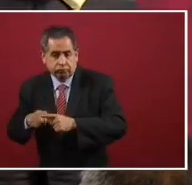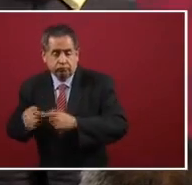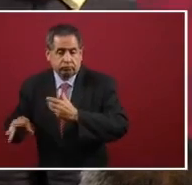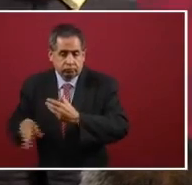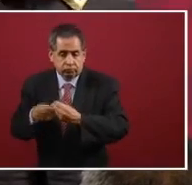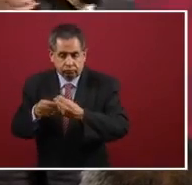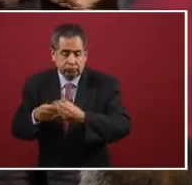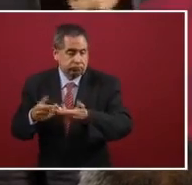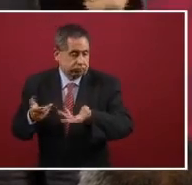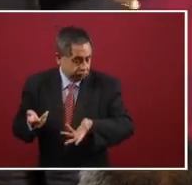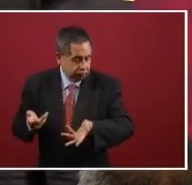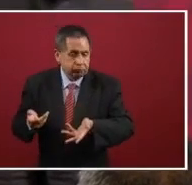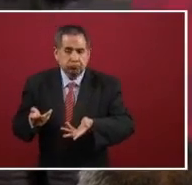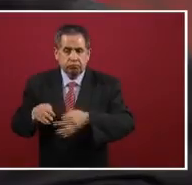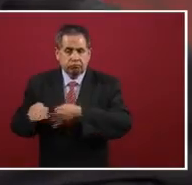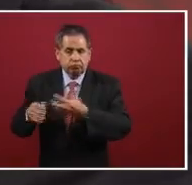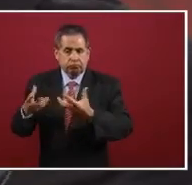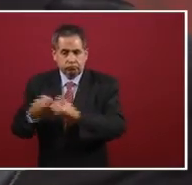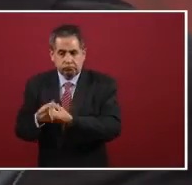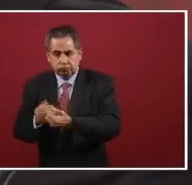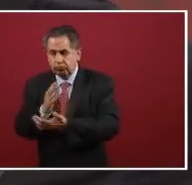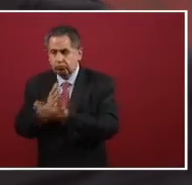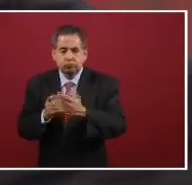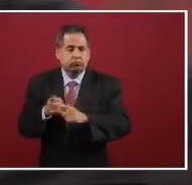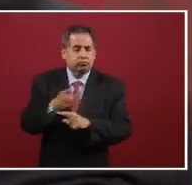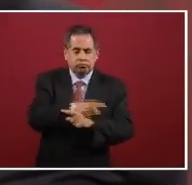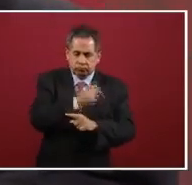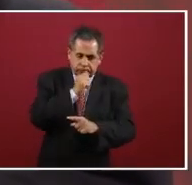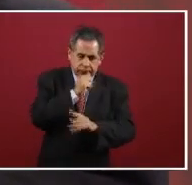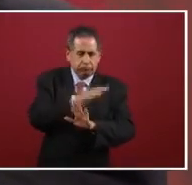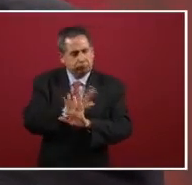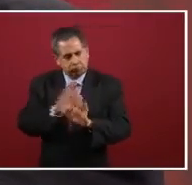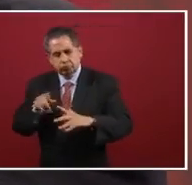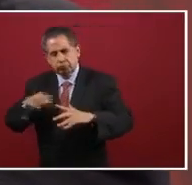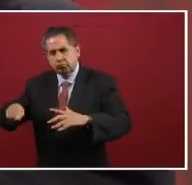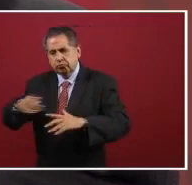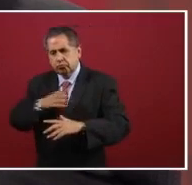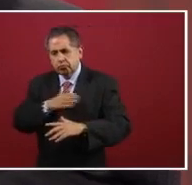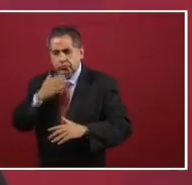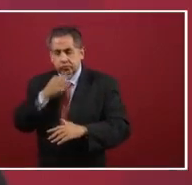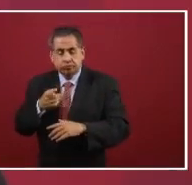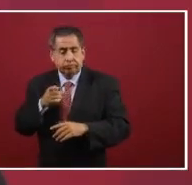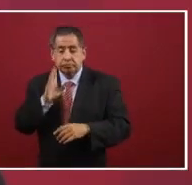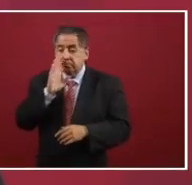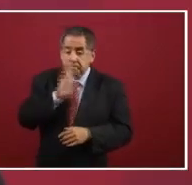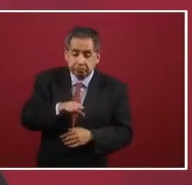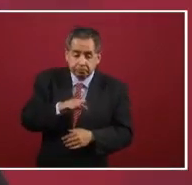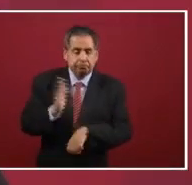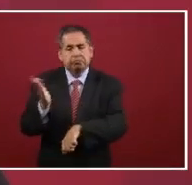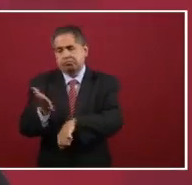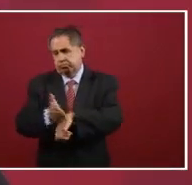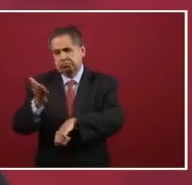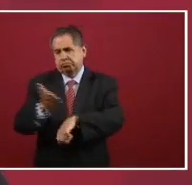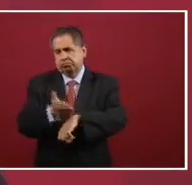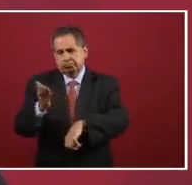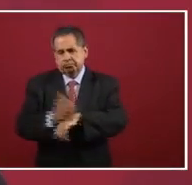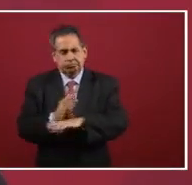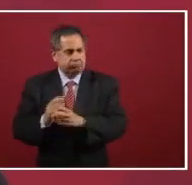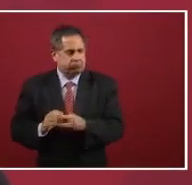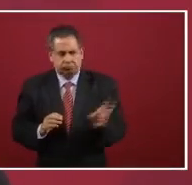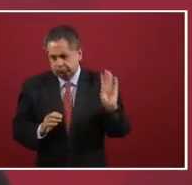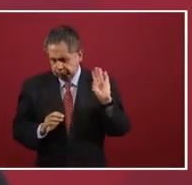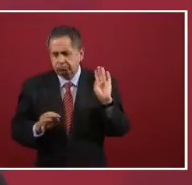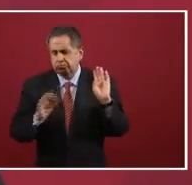sumado al proyecto de esta transformación y bueno, pues castigar a los malos elementos que finalmente puede